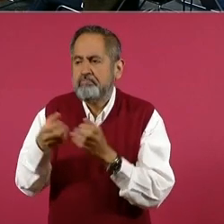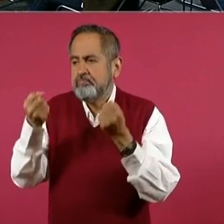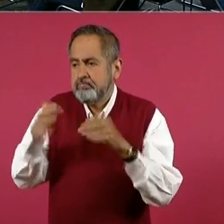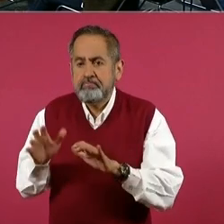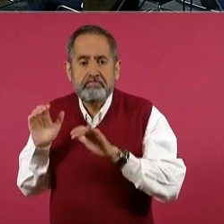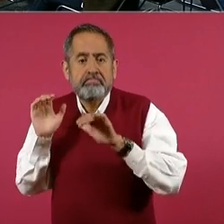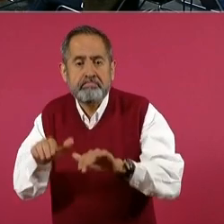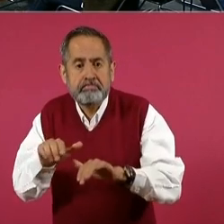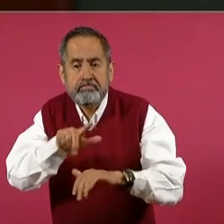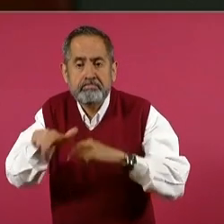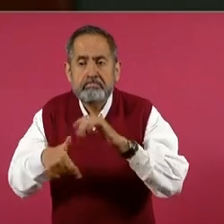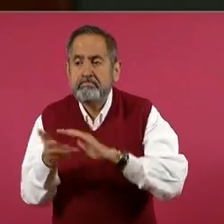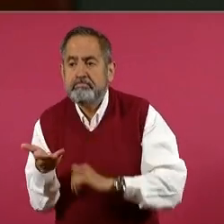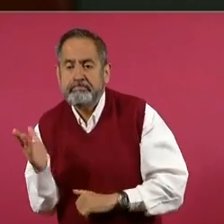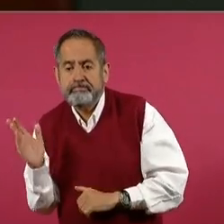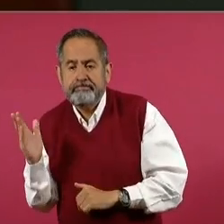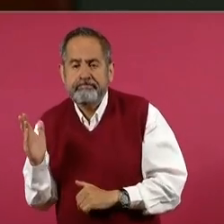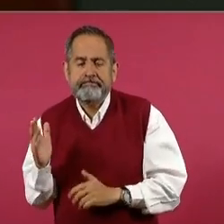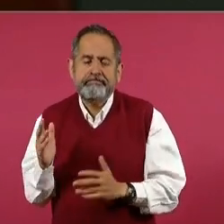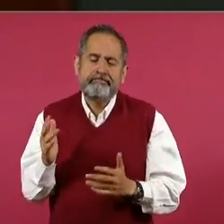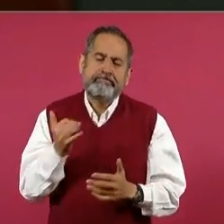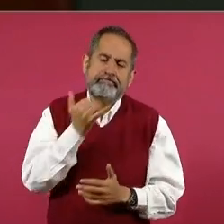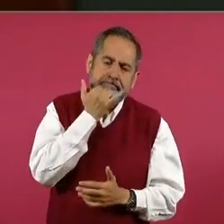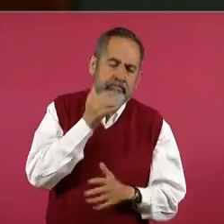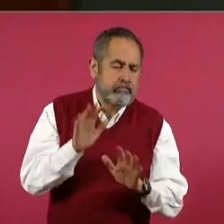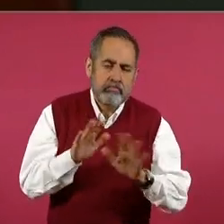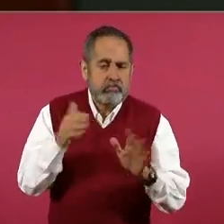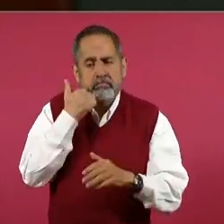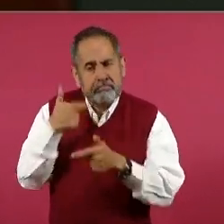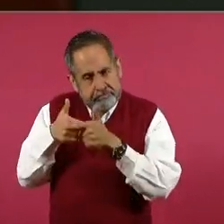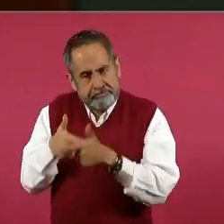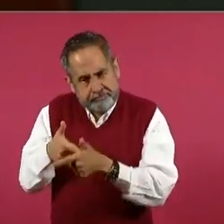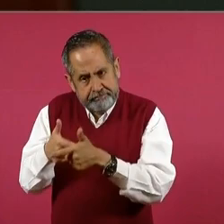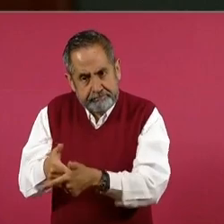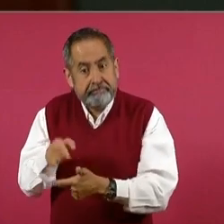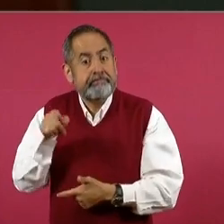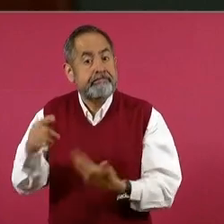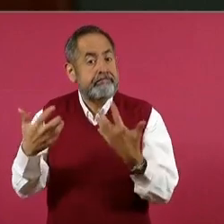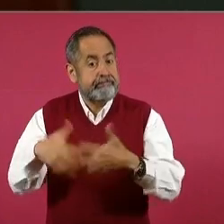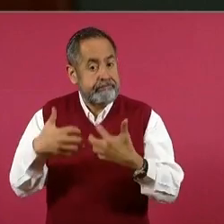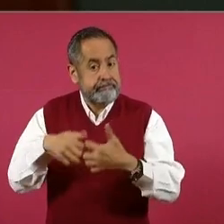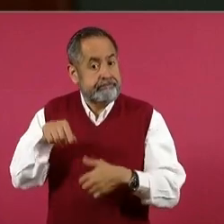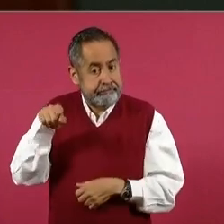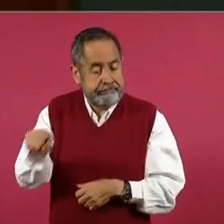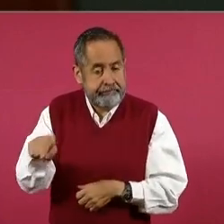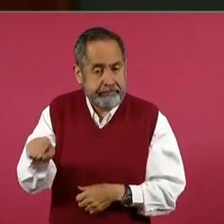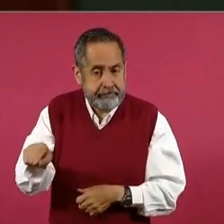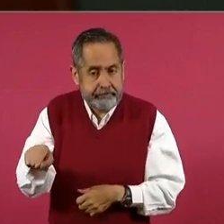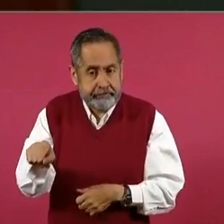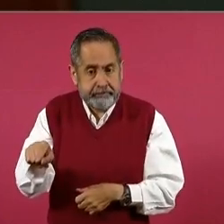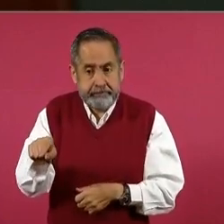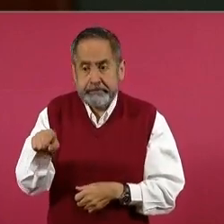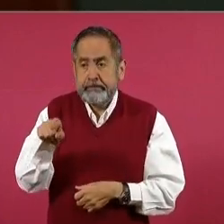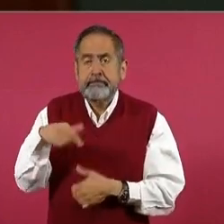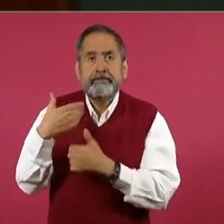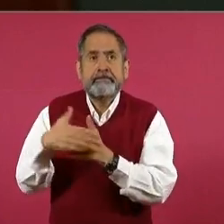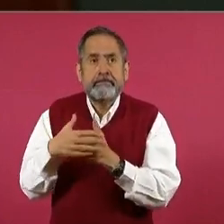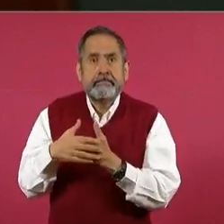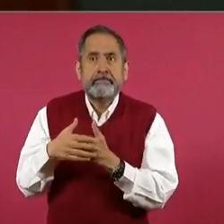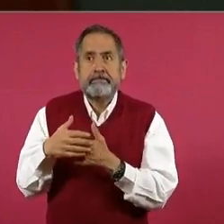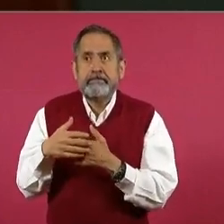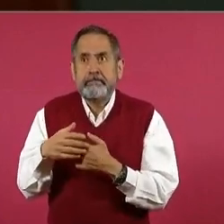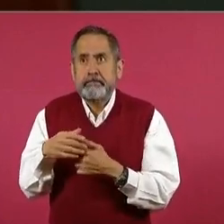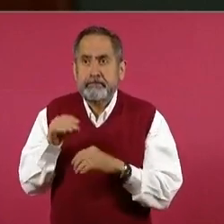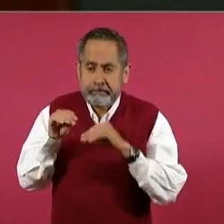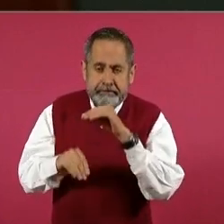fuentes de empleos. Esta nueva planta de fertilizantes, presidente, va a ser inaugurada, bueno, se